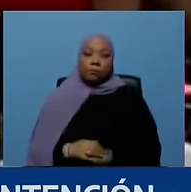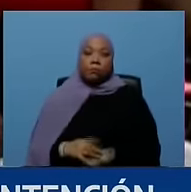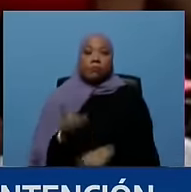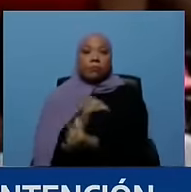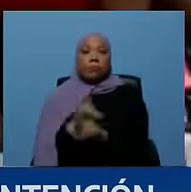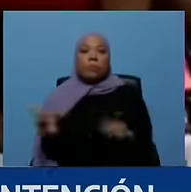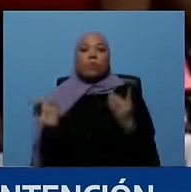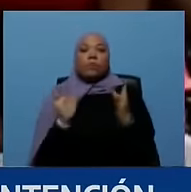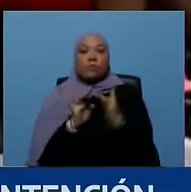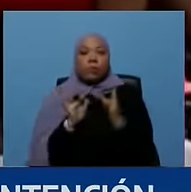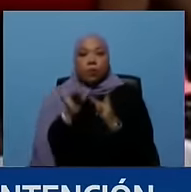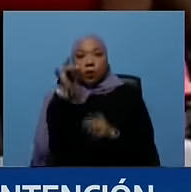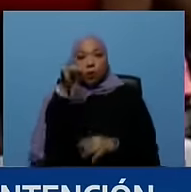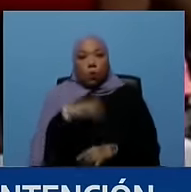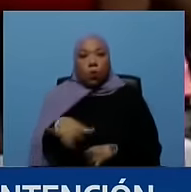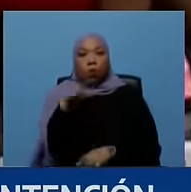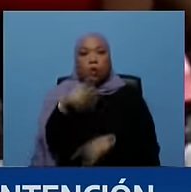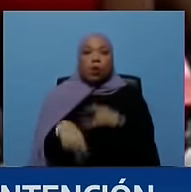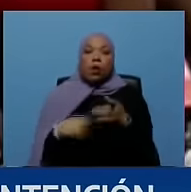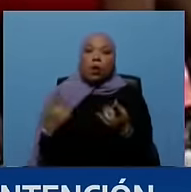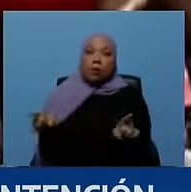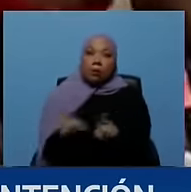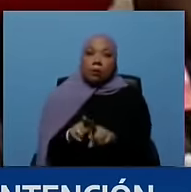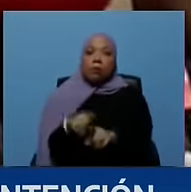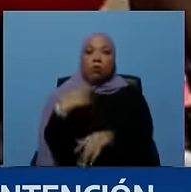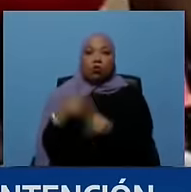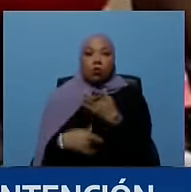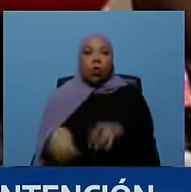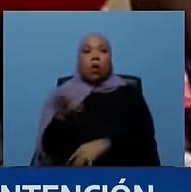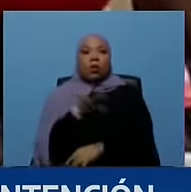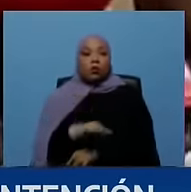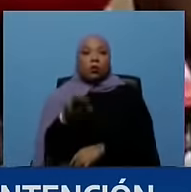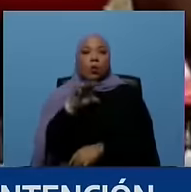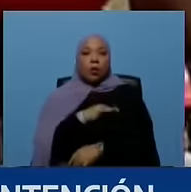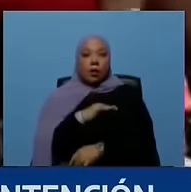Democracia directa, popular, democracia radical, democracia socialista,